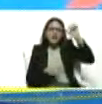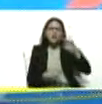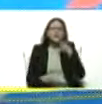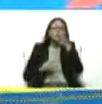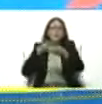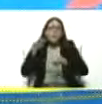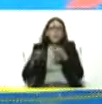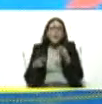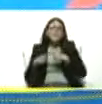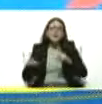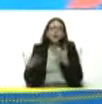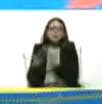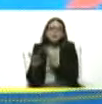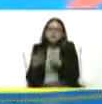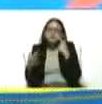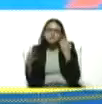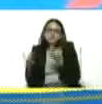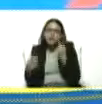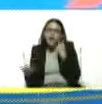2 más 2, 10.